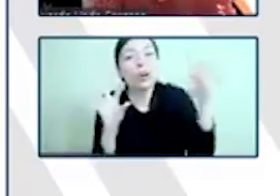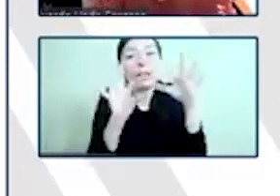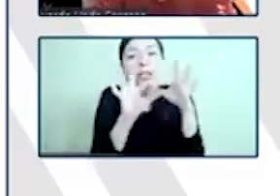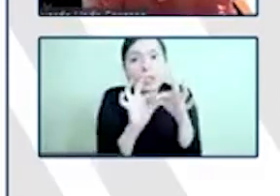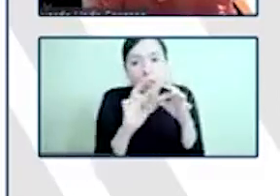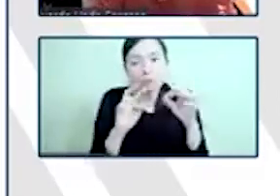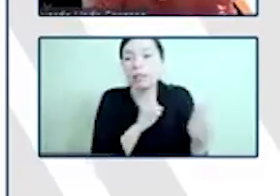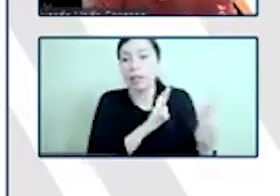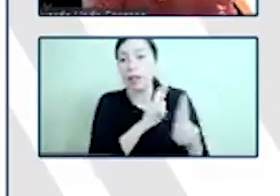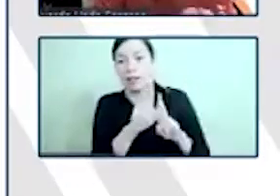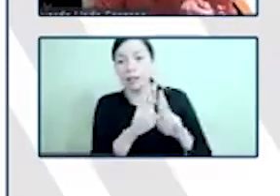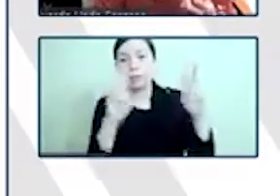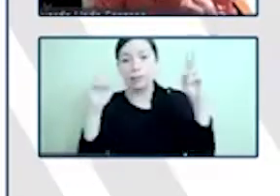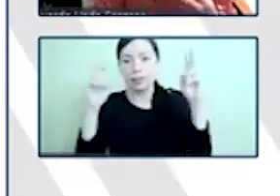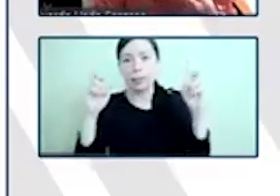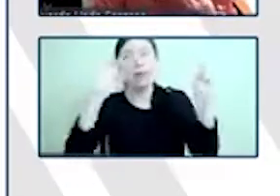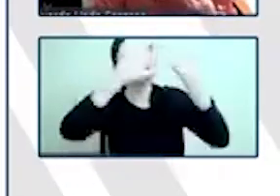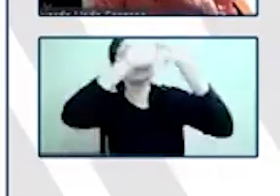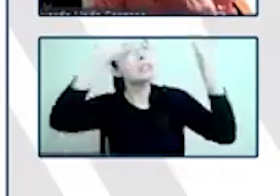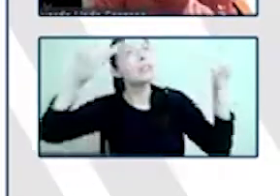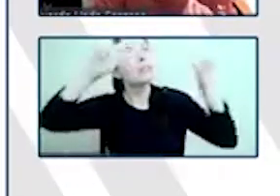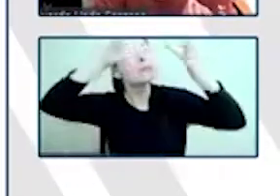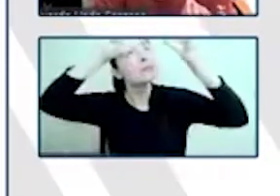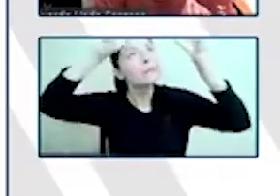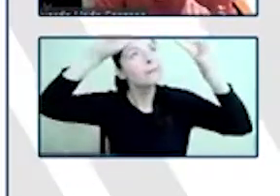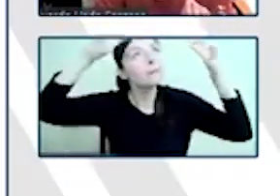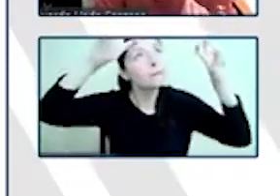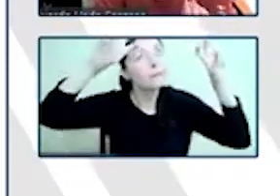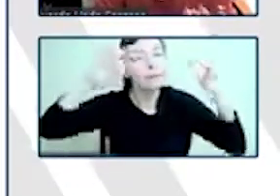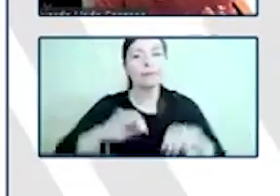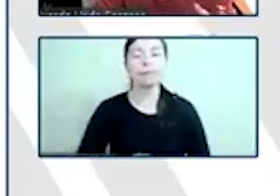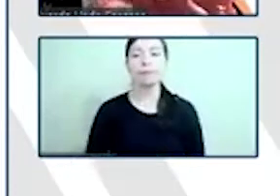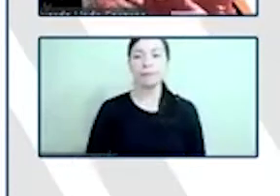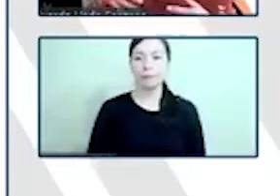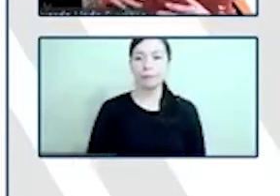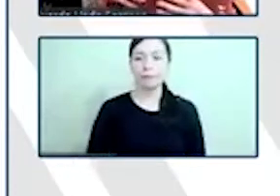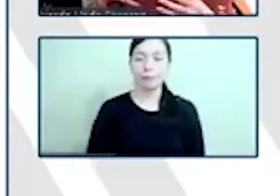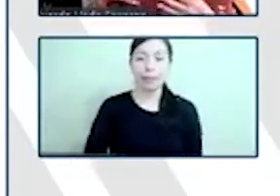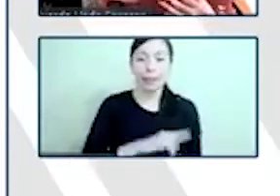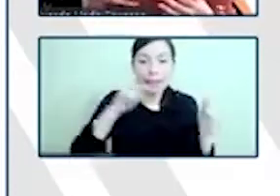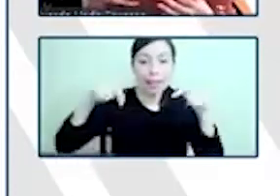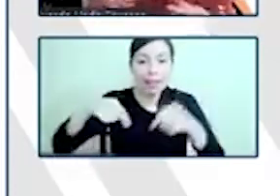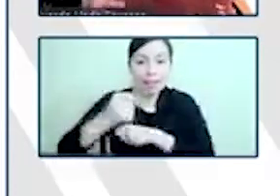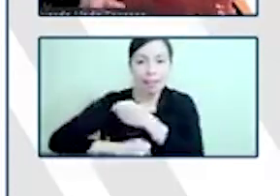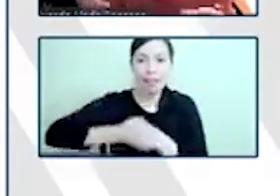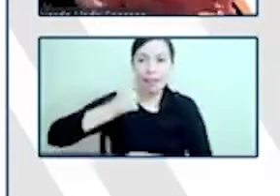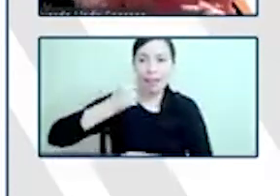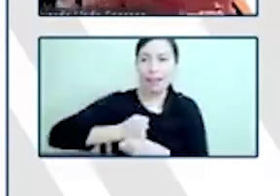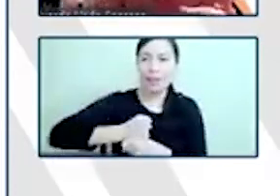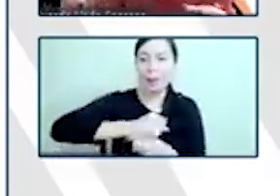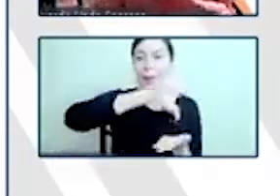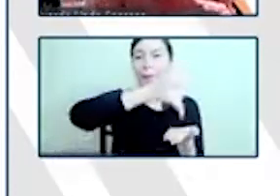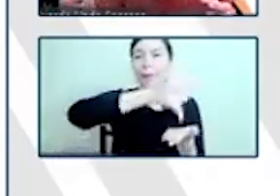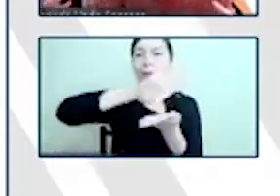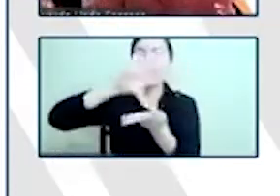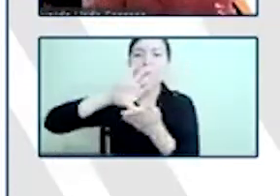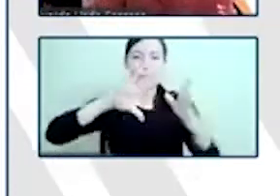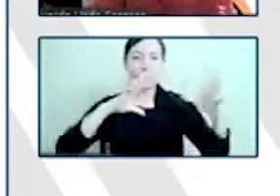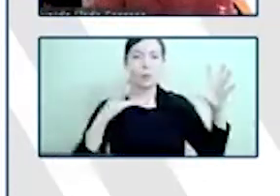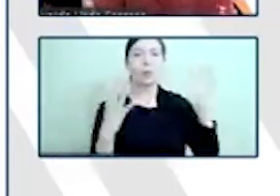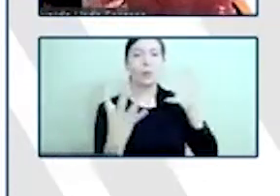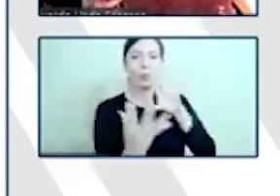astronomía. Y gracias a las celebraciones de este año, para las cuales los países de todo el mundo